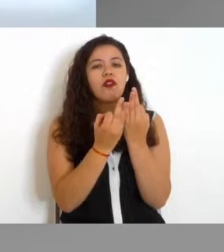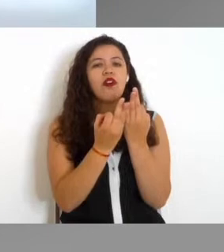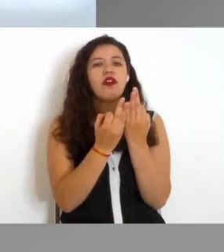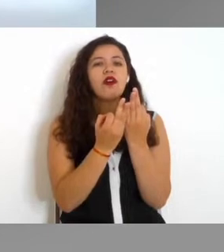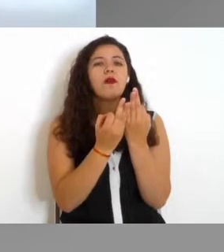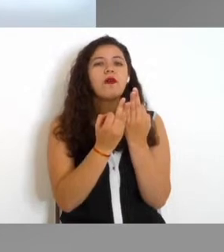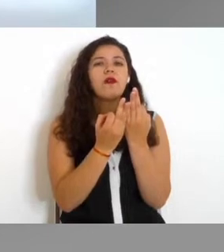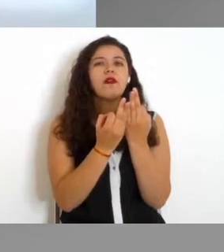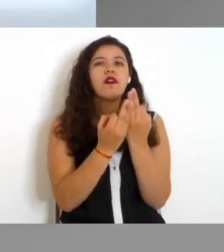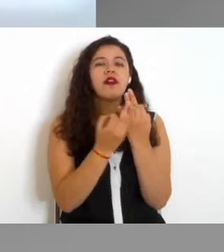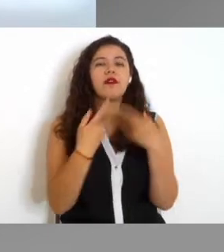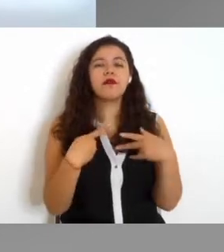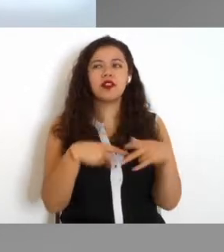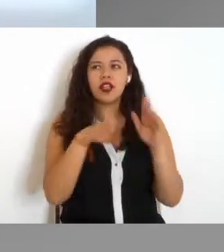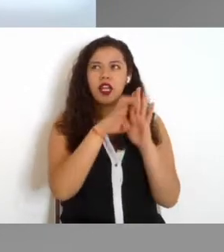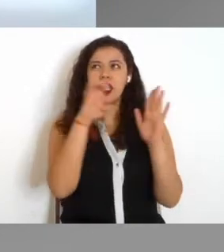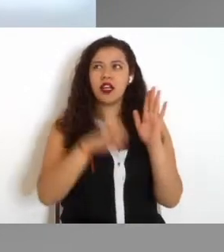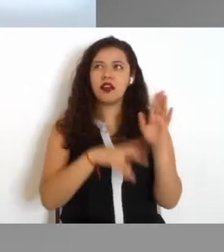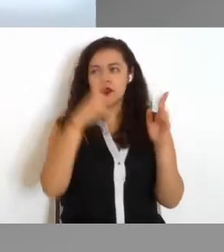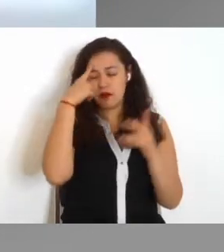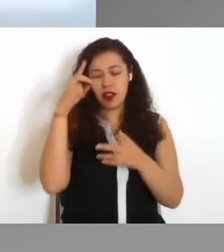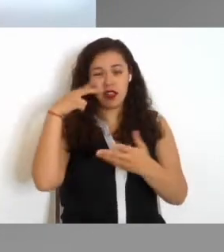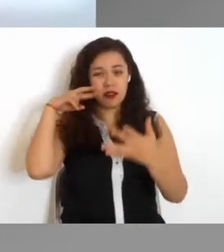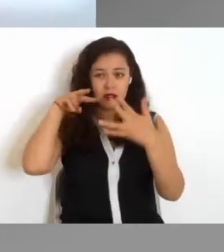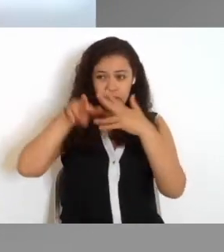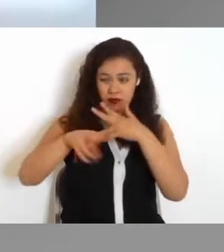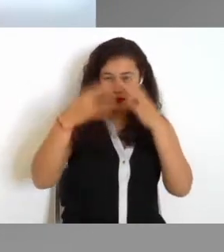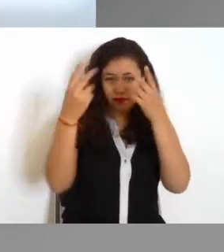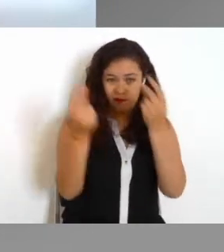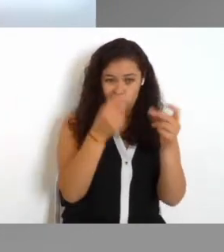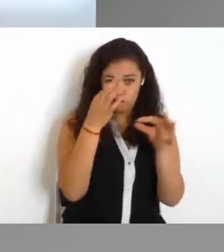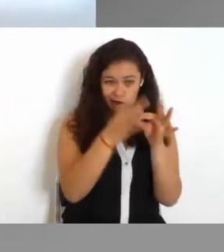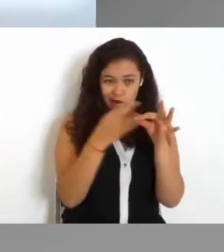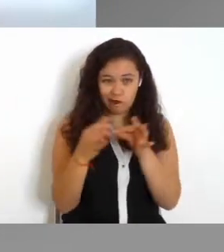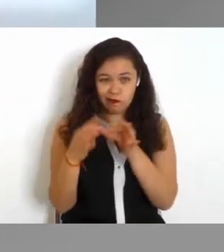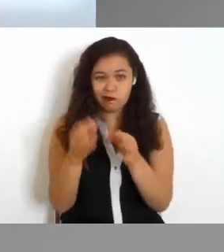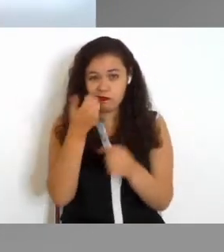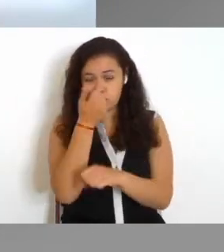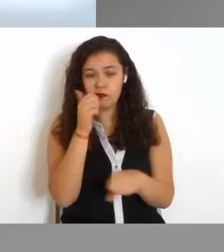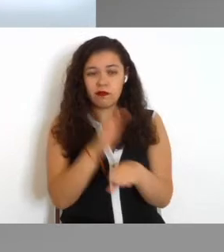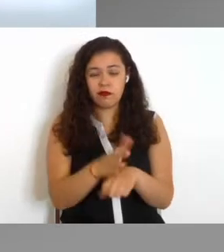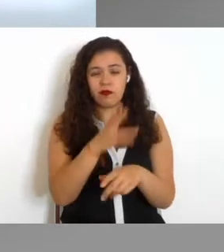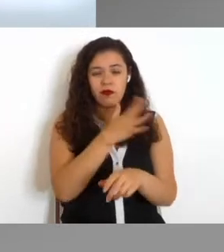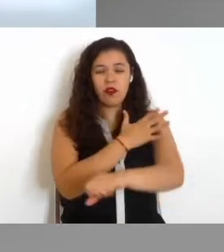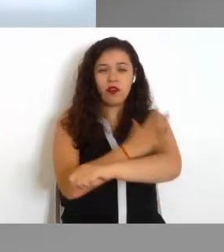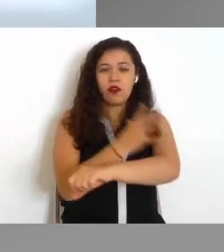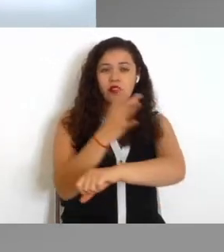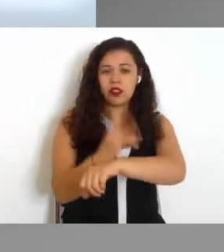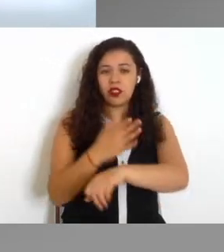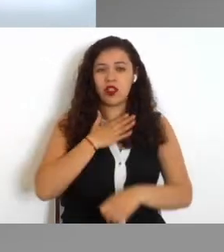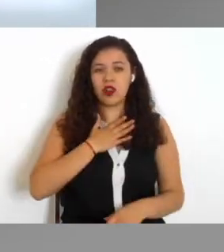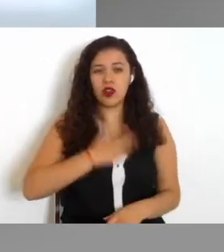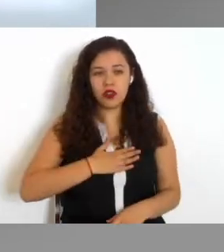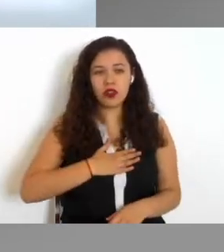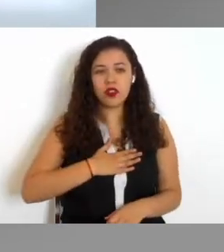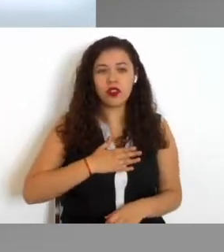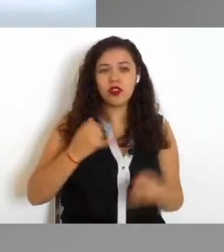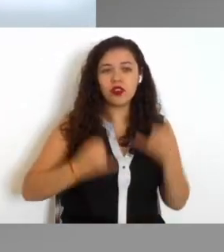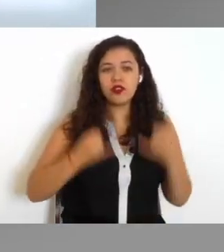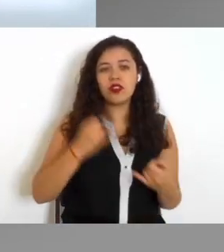en materia de transparencia, eficacia administrativa, honestidad, justicia y en materia de